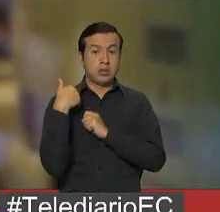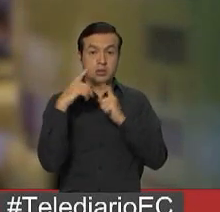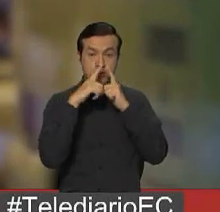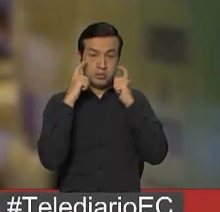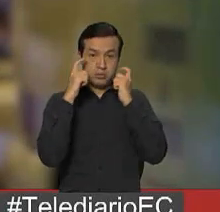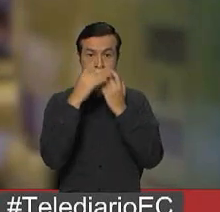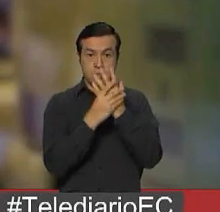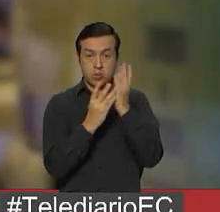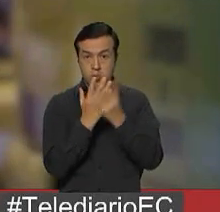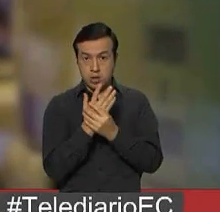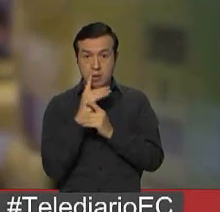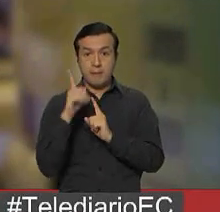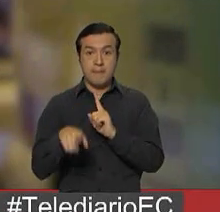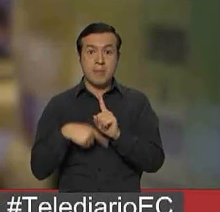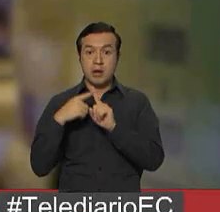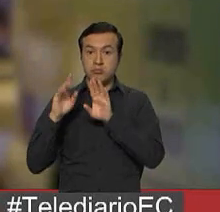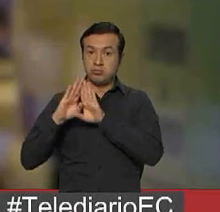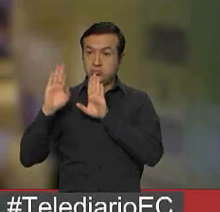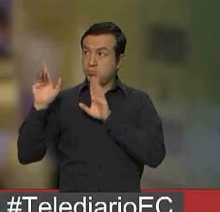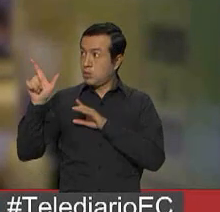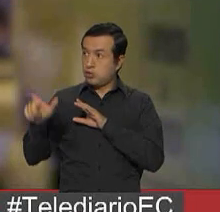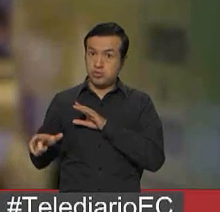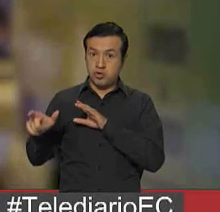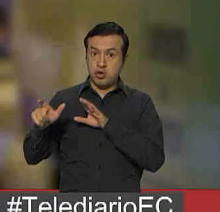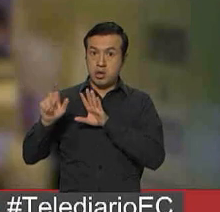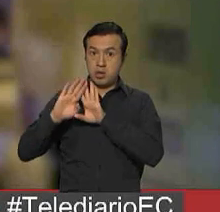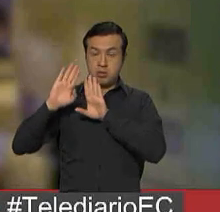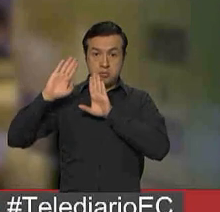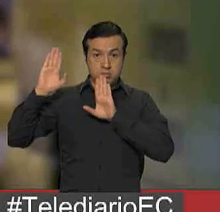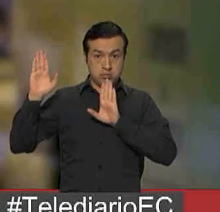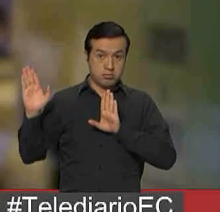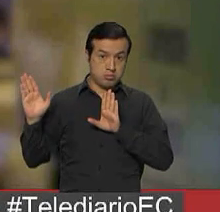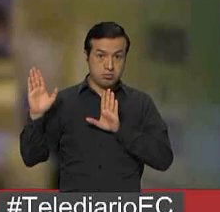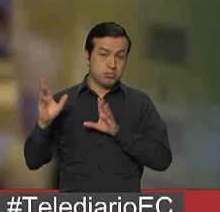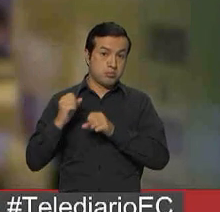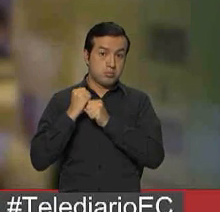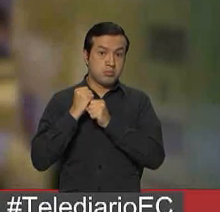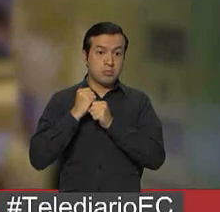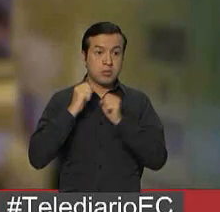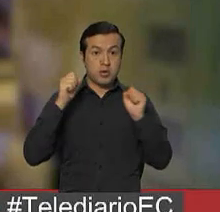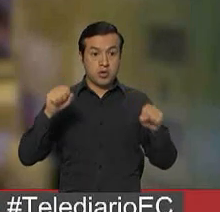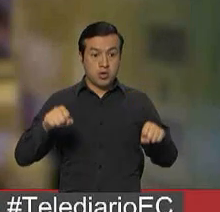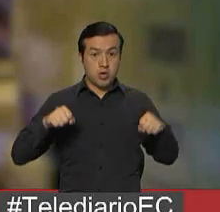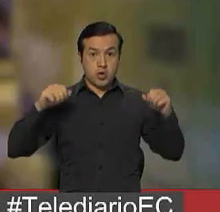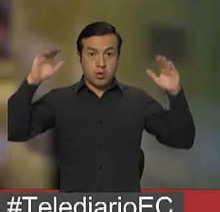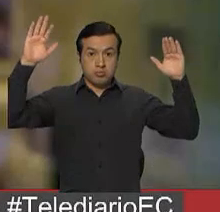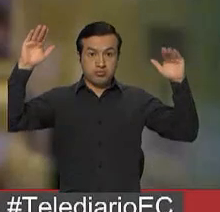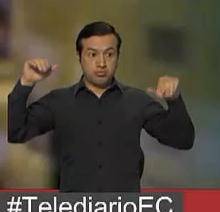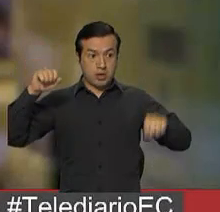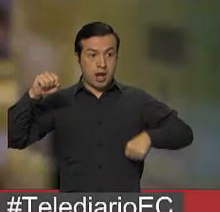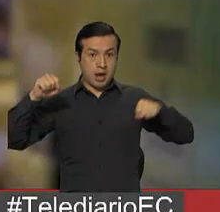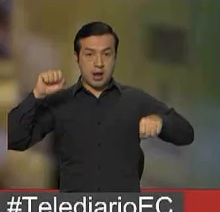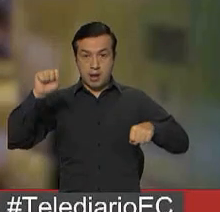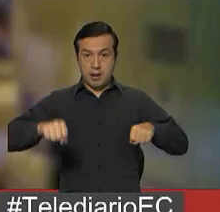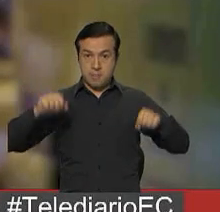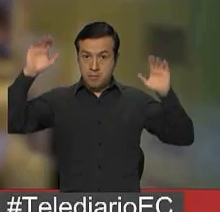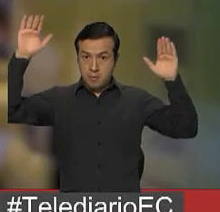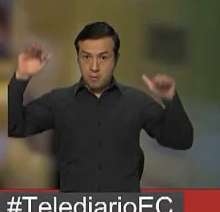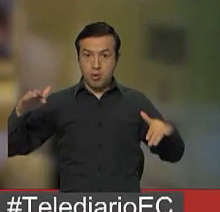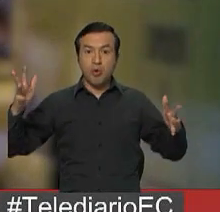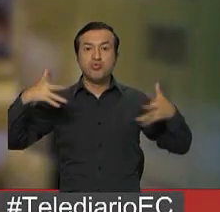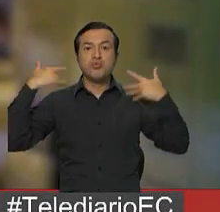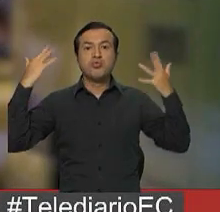y guantes una lámina que separe el conductor del pasajero y tener las ventanas del automotor abiertas para conservar la ventilación